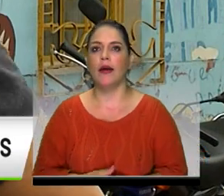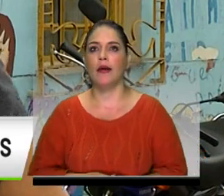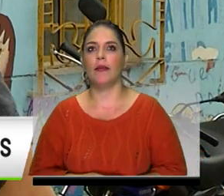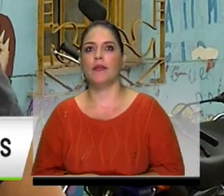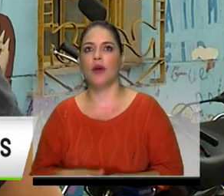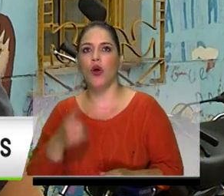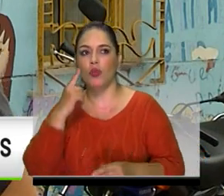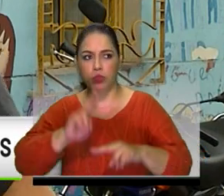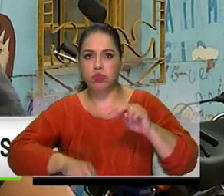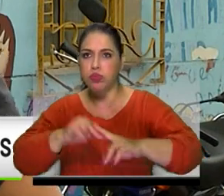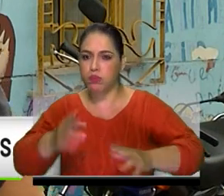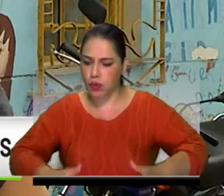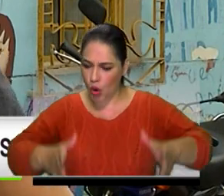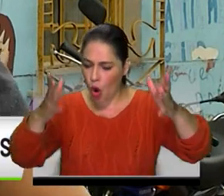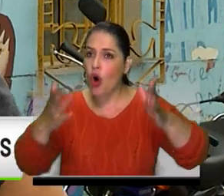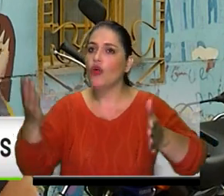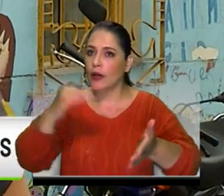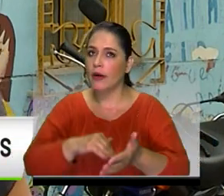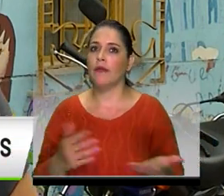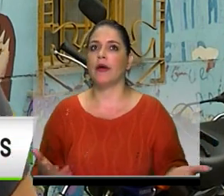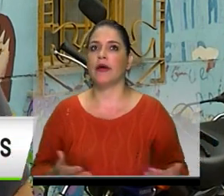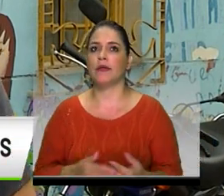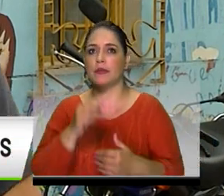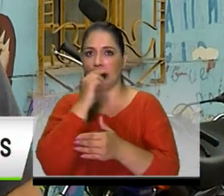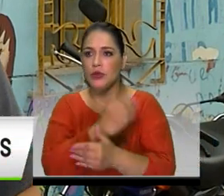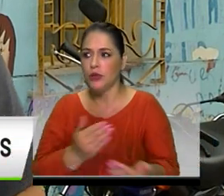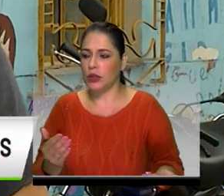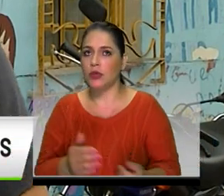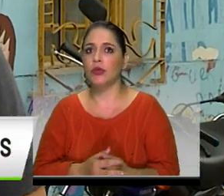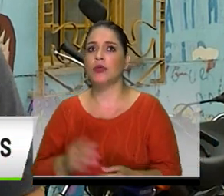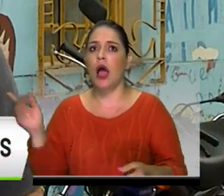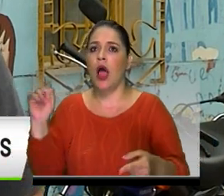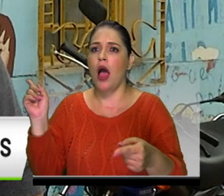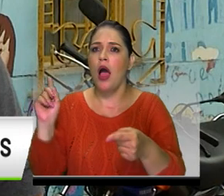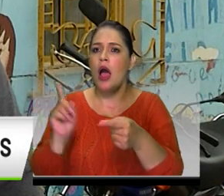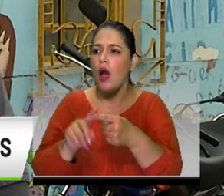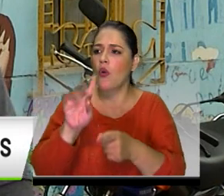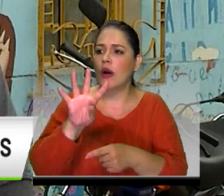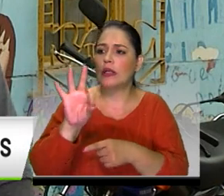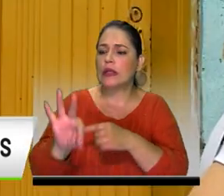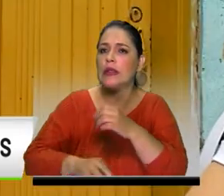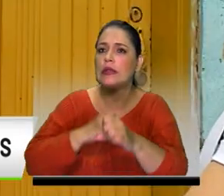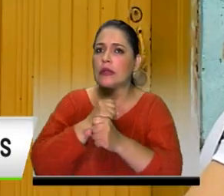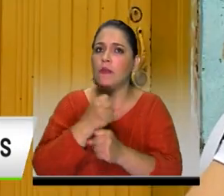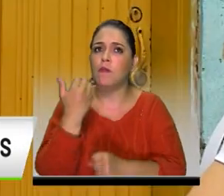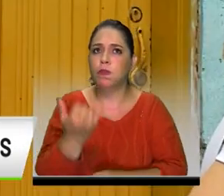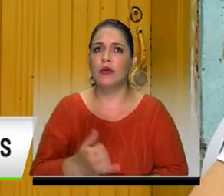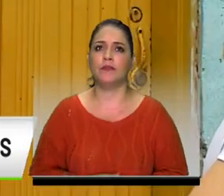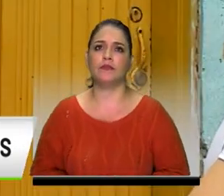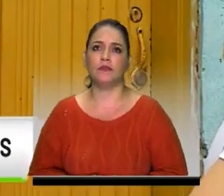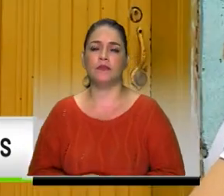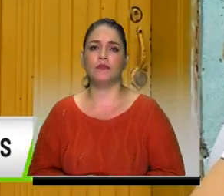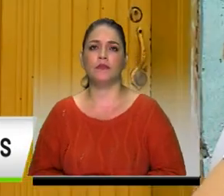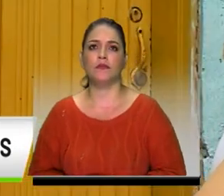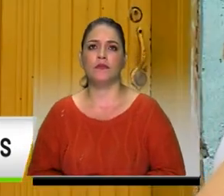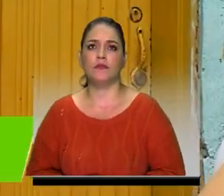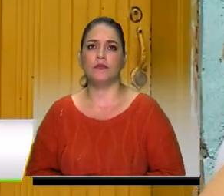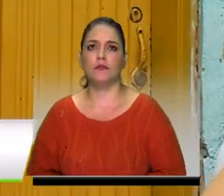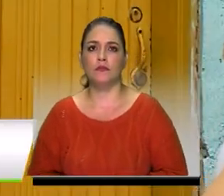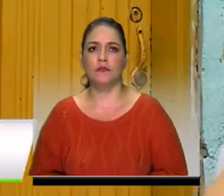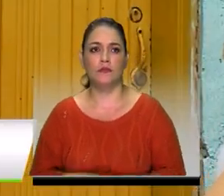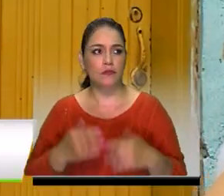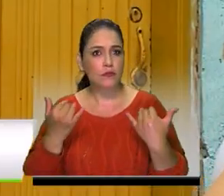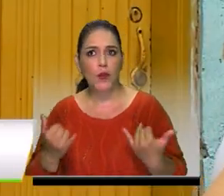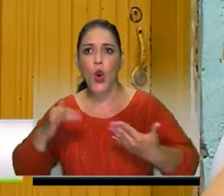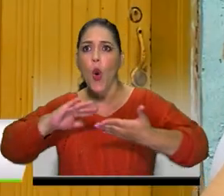pero construyanos de nuevo el hogar infantil que tiene 43 años en la comunidad. Necesitamos que esta comunidad